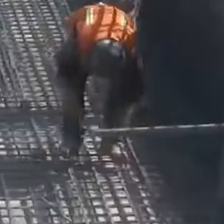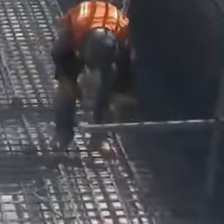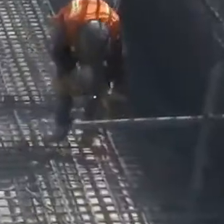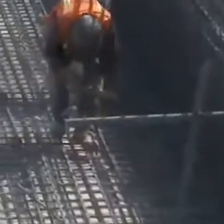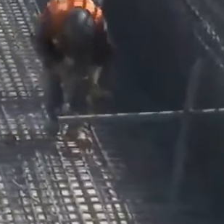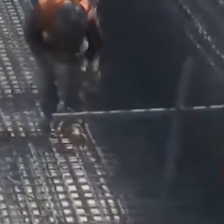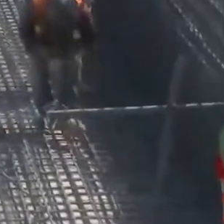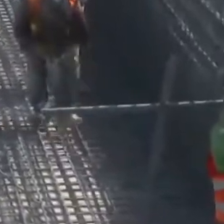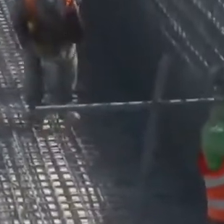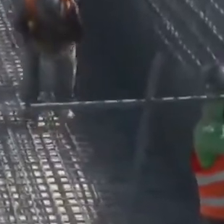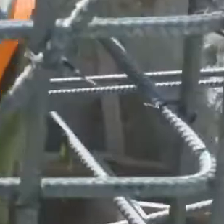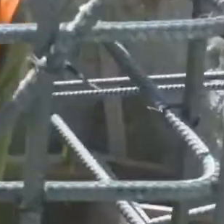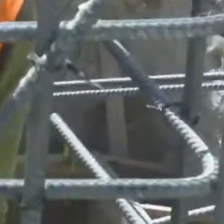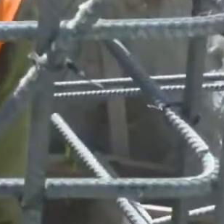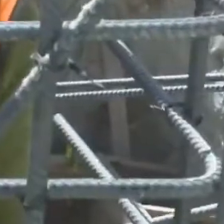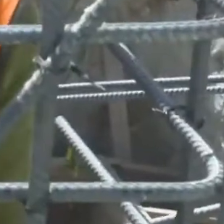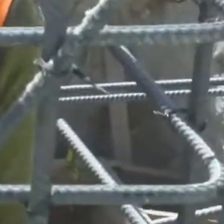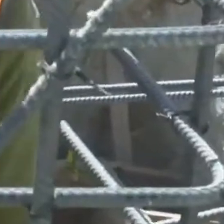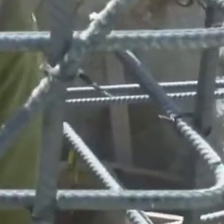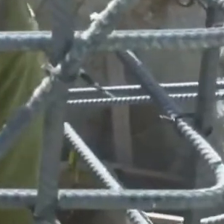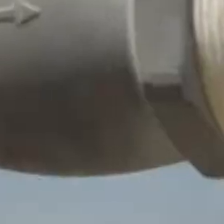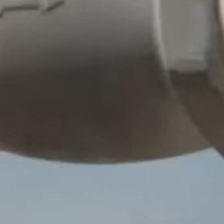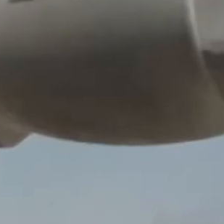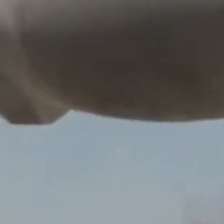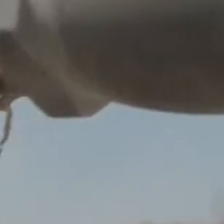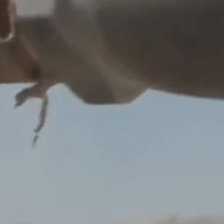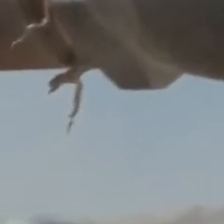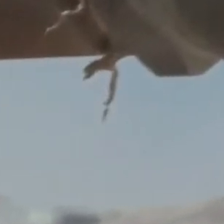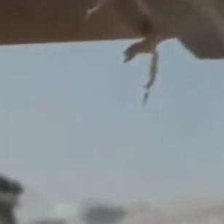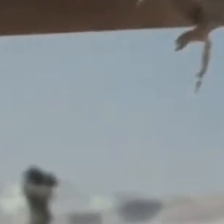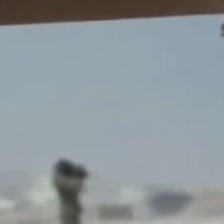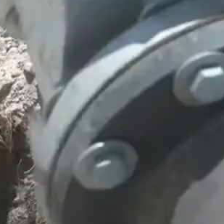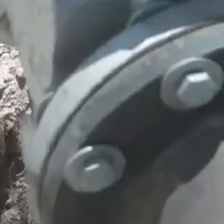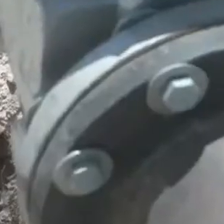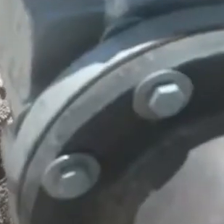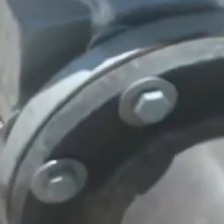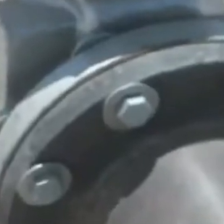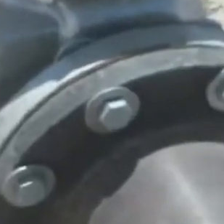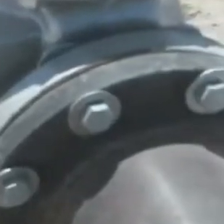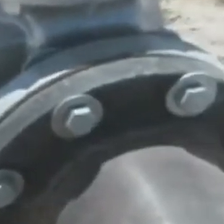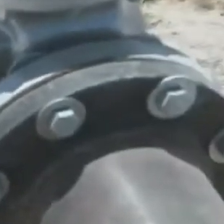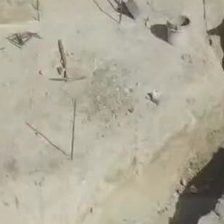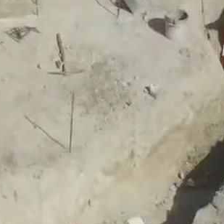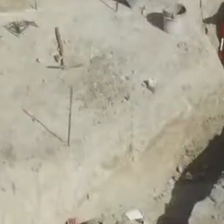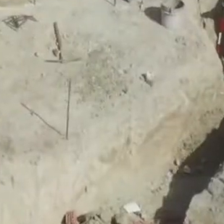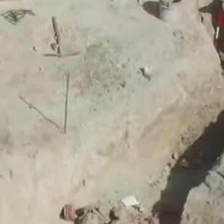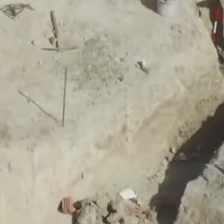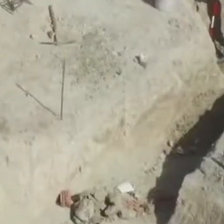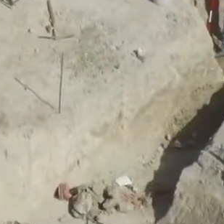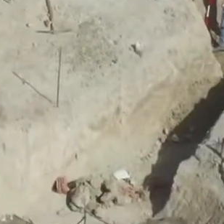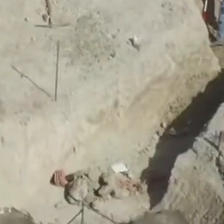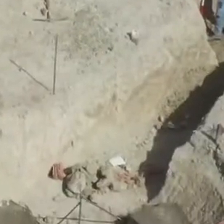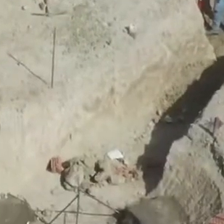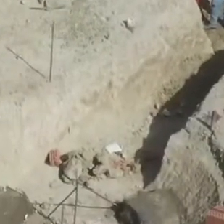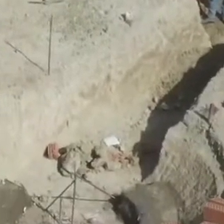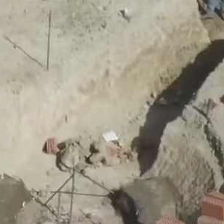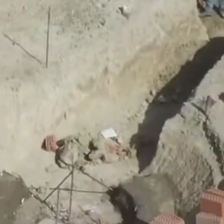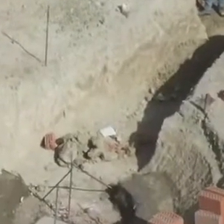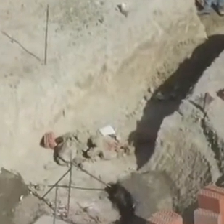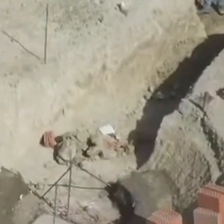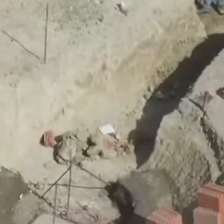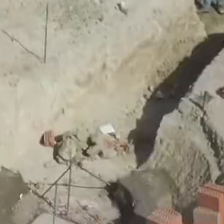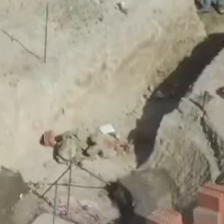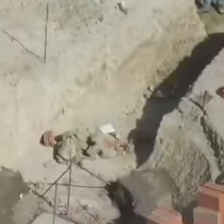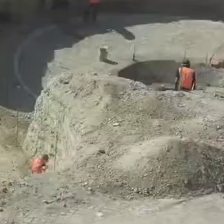losa de cimentación y muros de la cisterna de emergencia, mientras que en las plantas de regulación se efectúa el relleno de vialidades de conexión